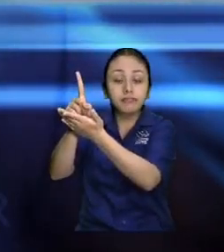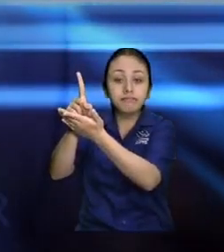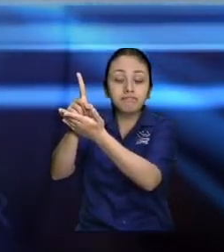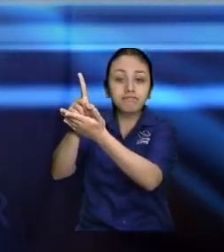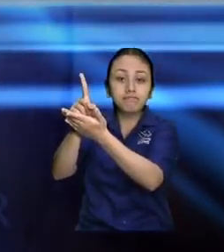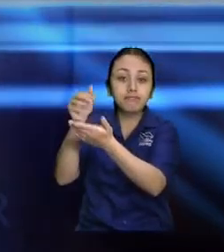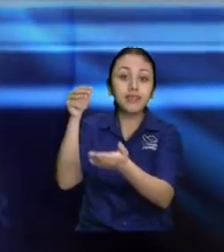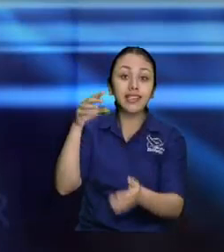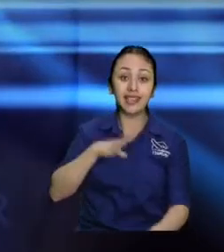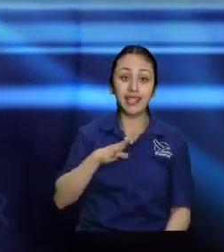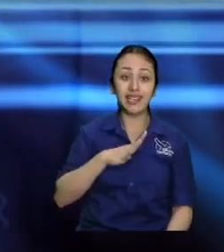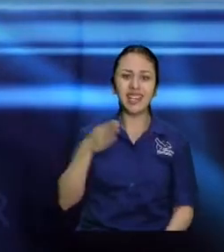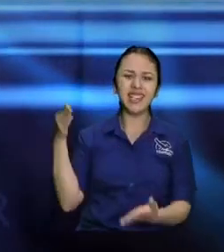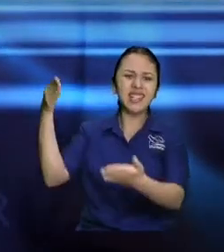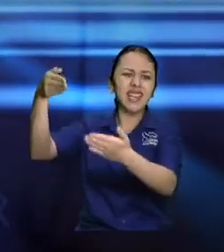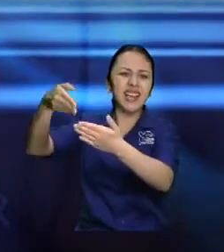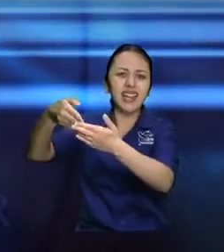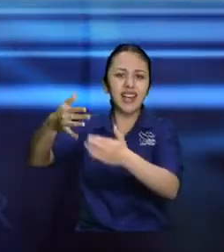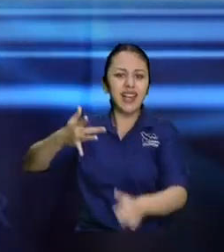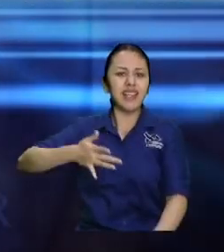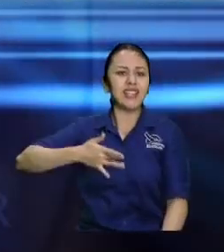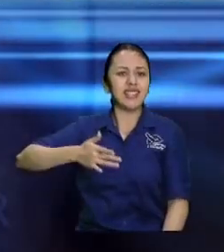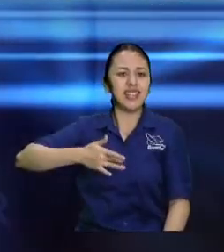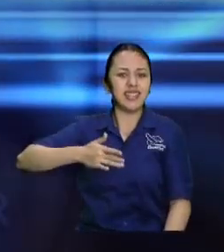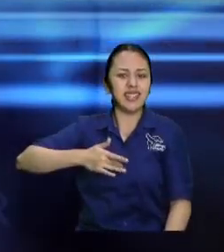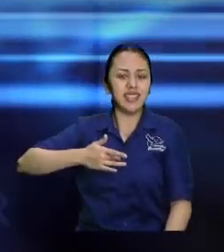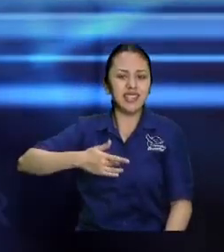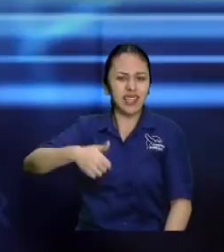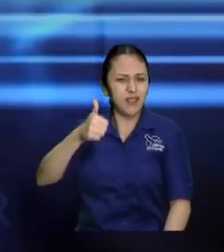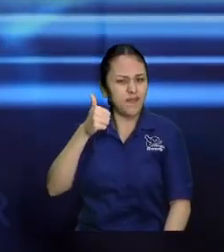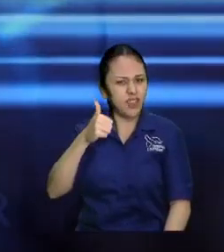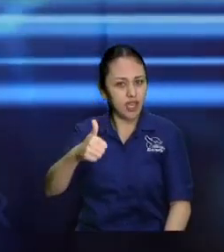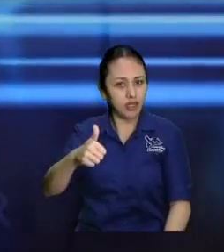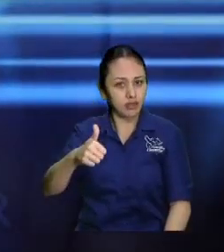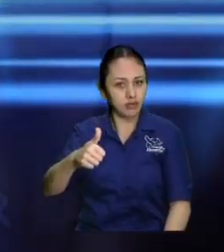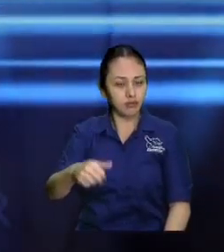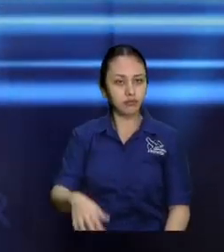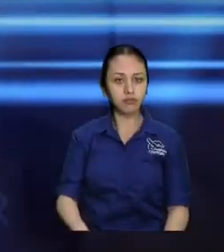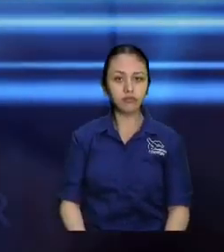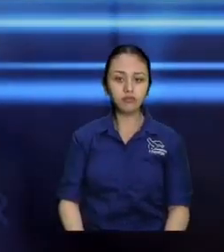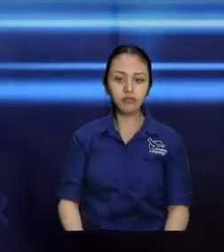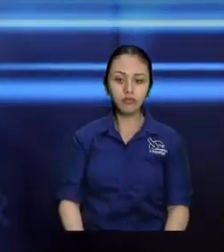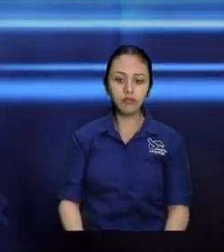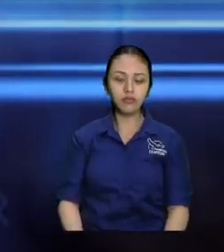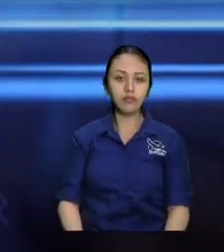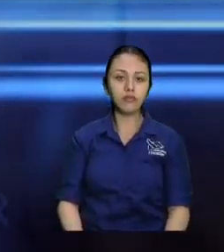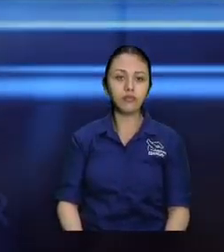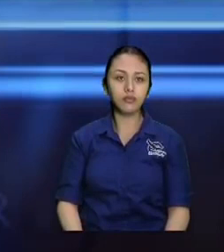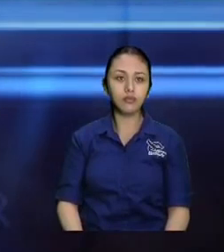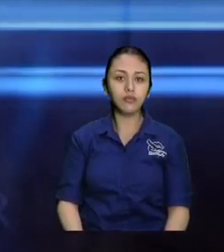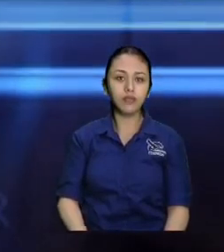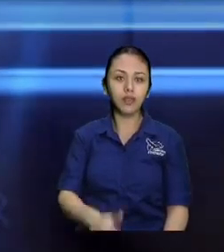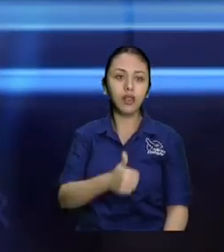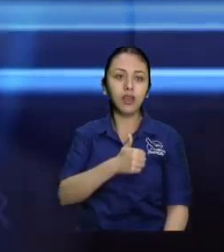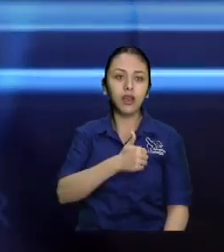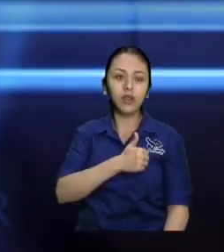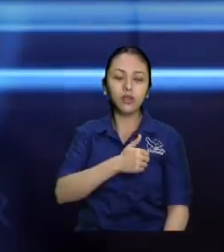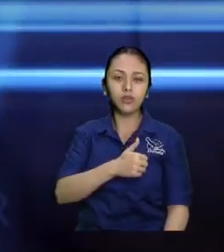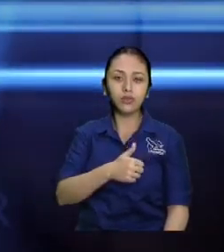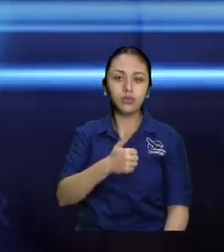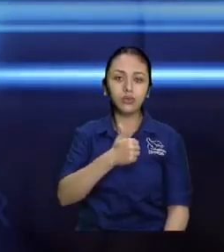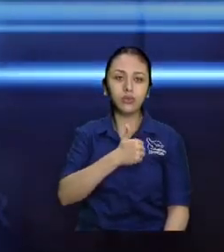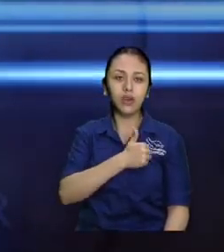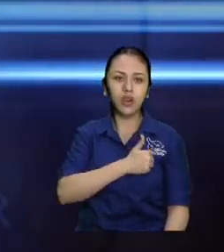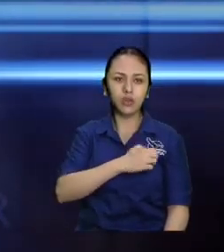que llegar a sentirse, a aumentar su autoestima, que tal vez fue dañada en su niñez, en su